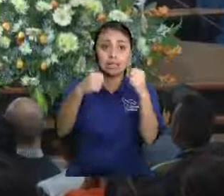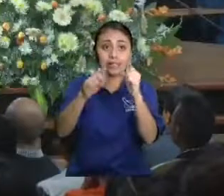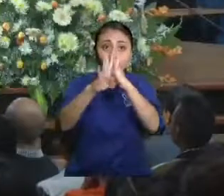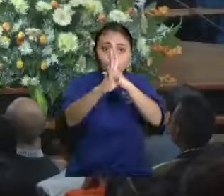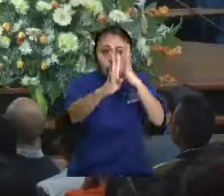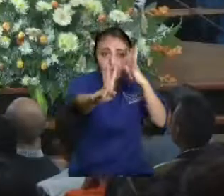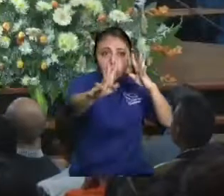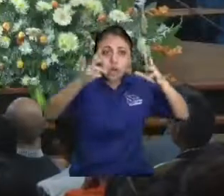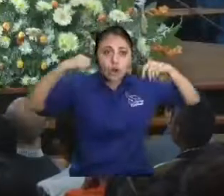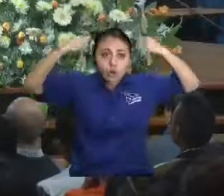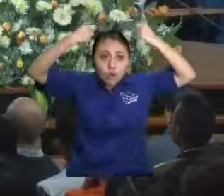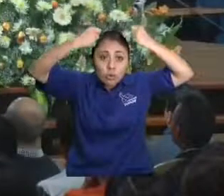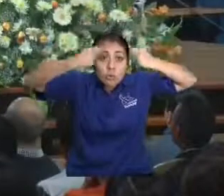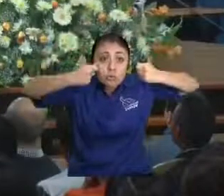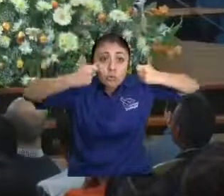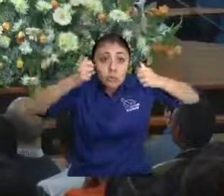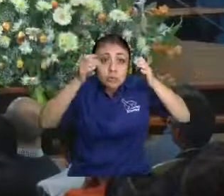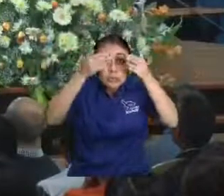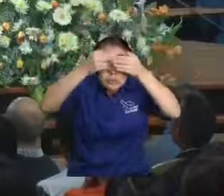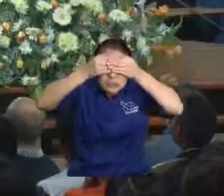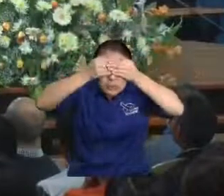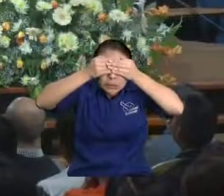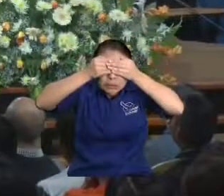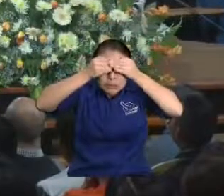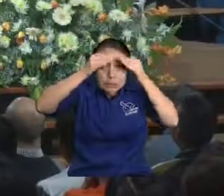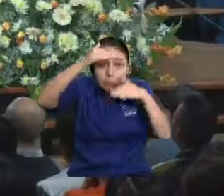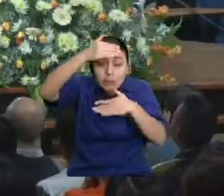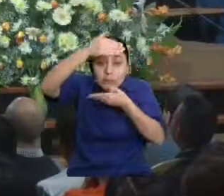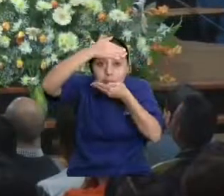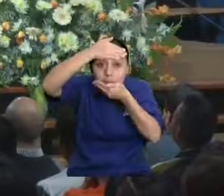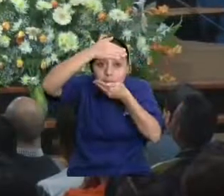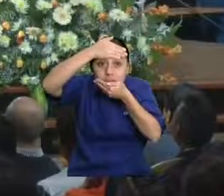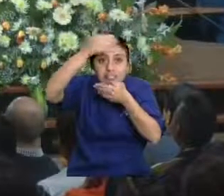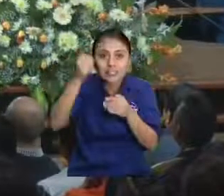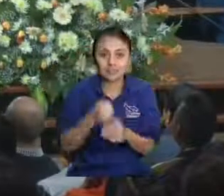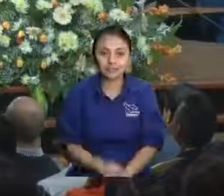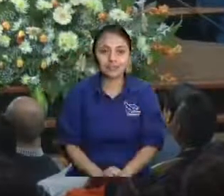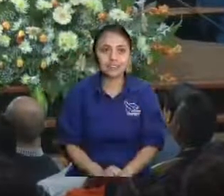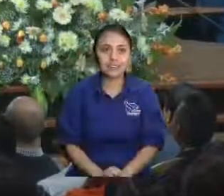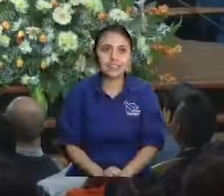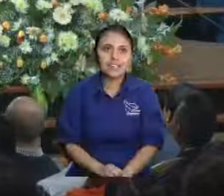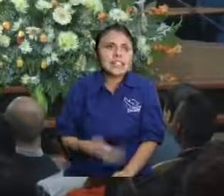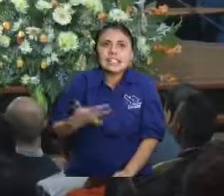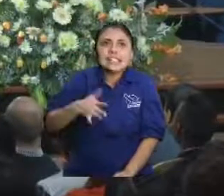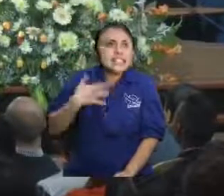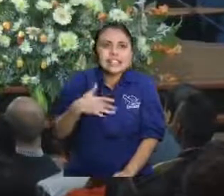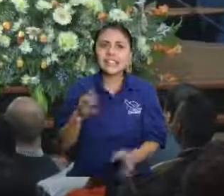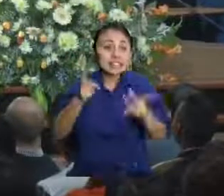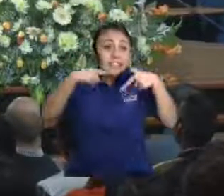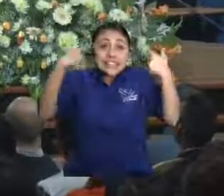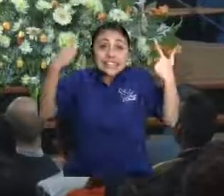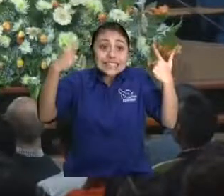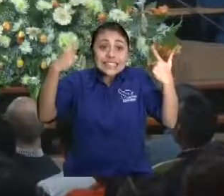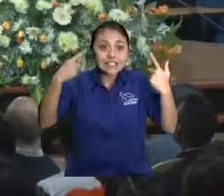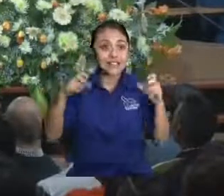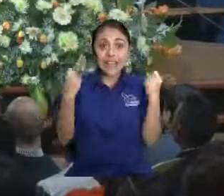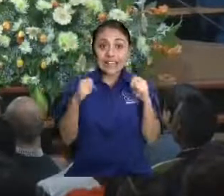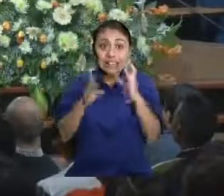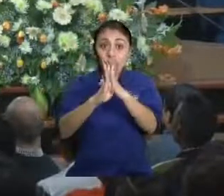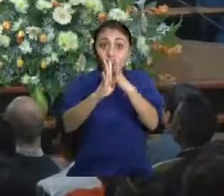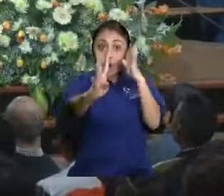y tal vez hasta con agua mojándola para poner, para que no le dé insolación? Si es lo que dice, yo quiero estar hasta adelante.